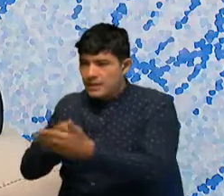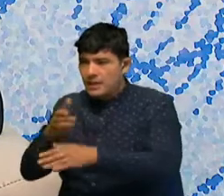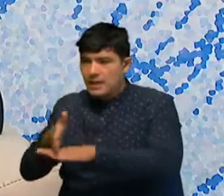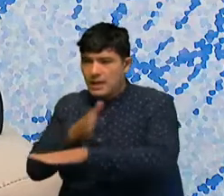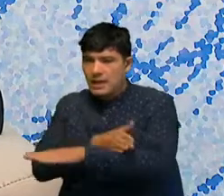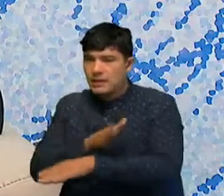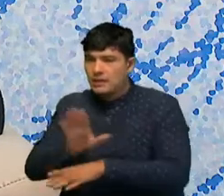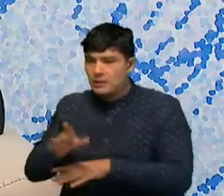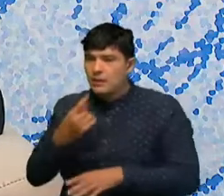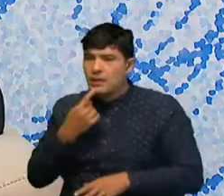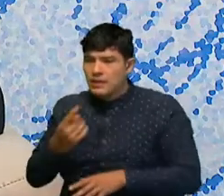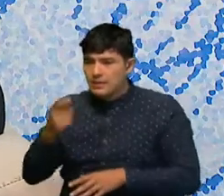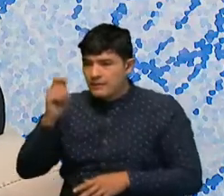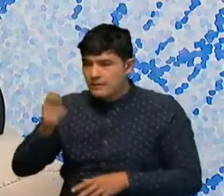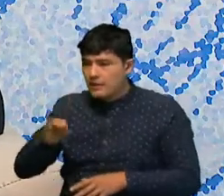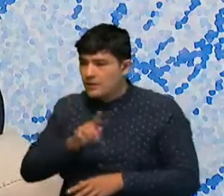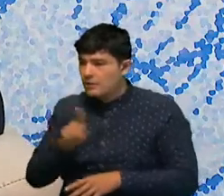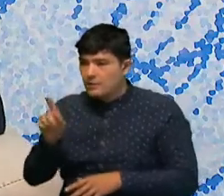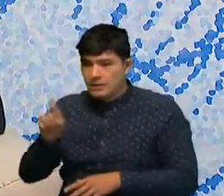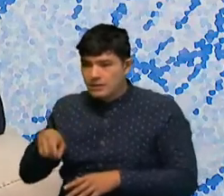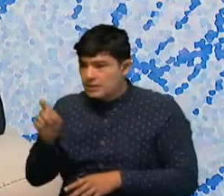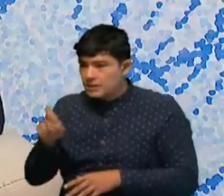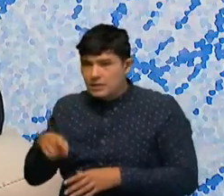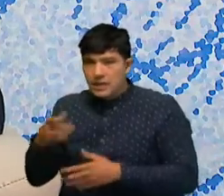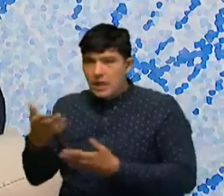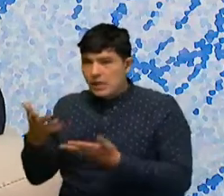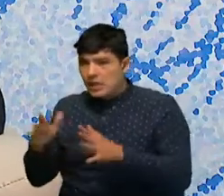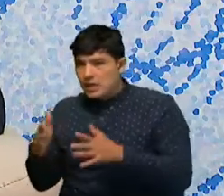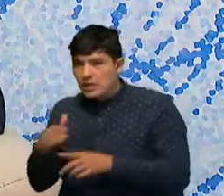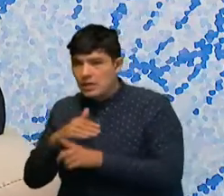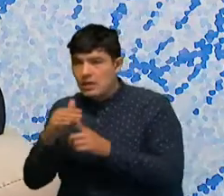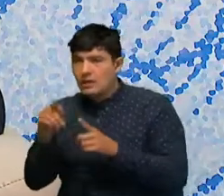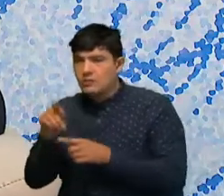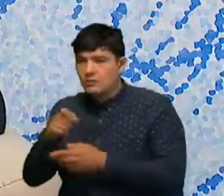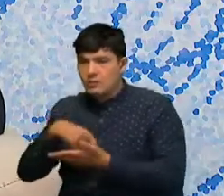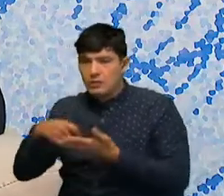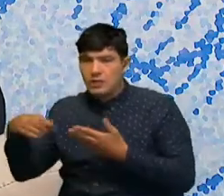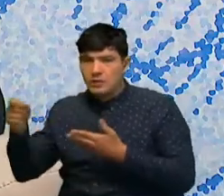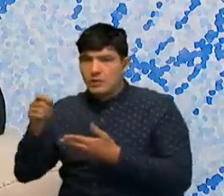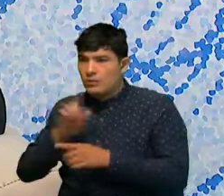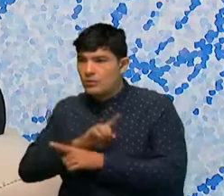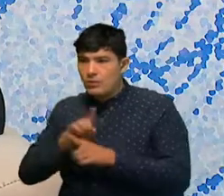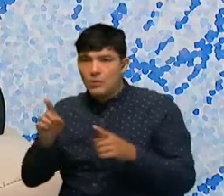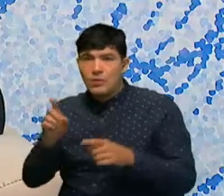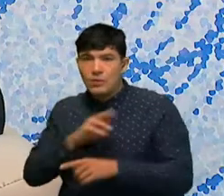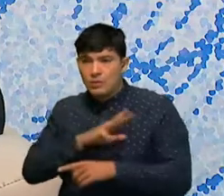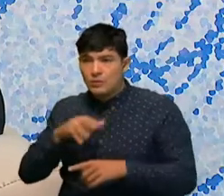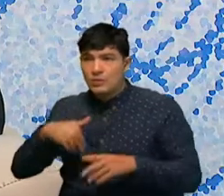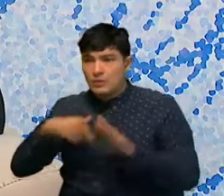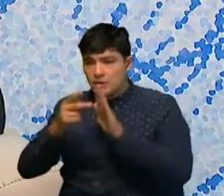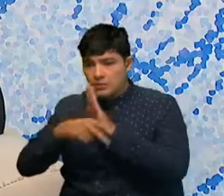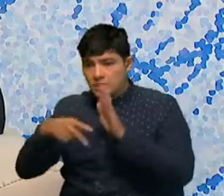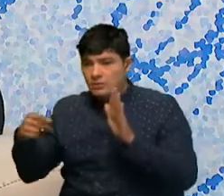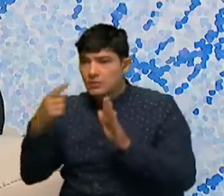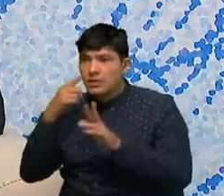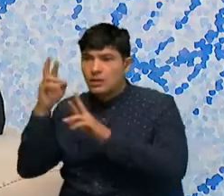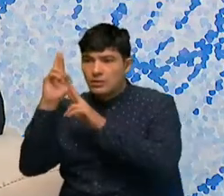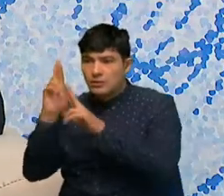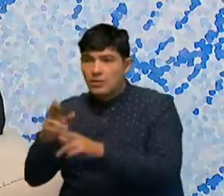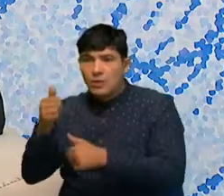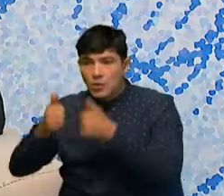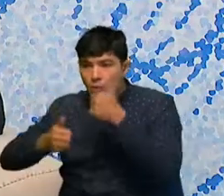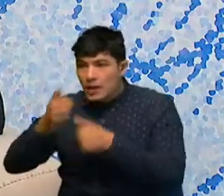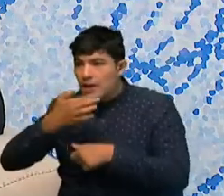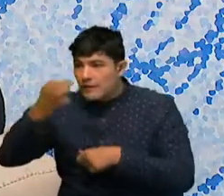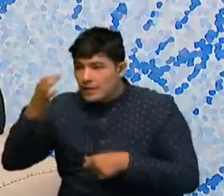abogada, no necesita mediar un contrato firmado. Nuestra Constitución establece la primacía de la realidad. ¿Cuál es la